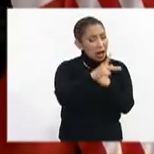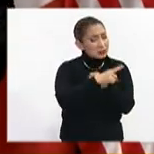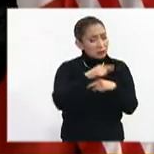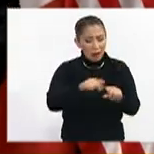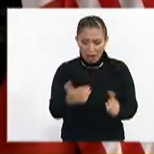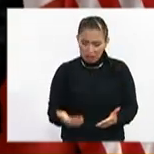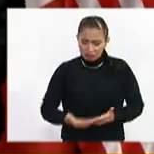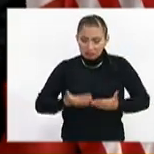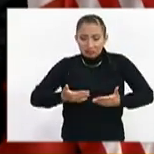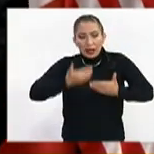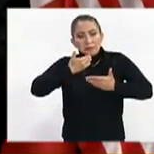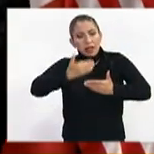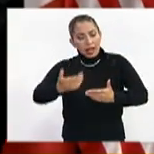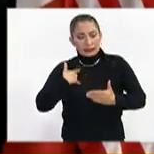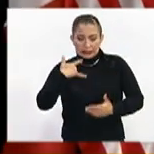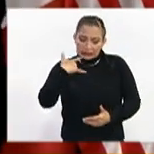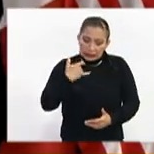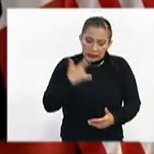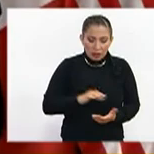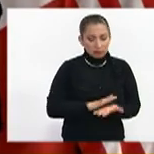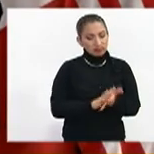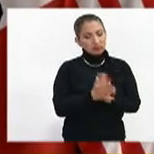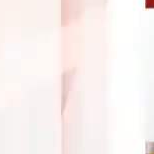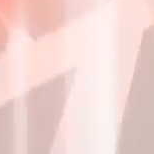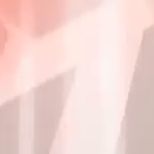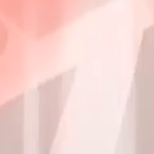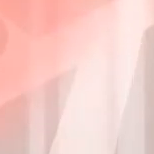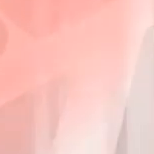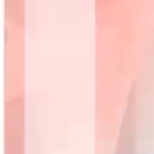nos ayudan en sobremanera los esfuerzos de recuperación.